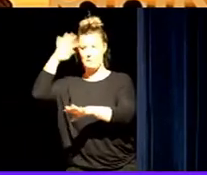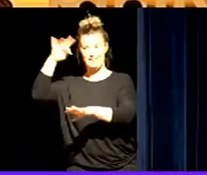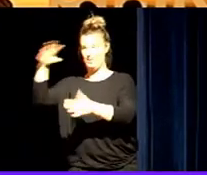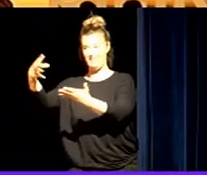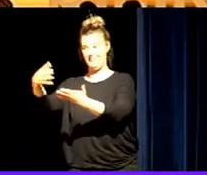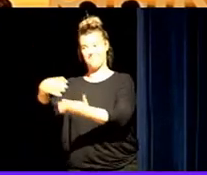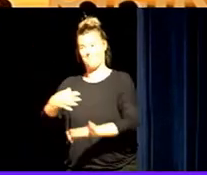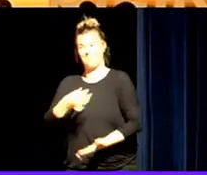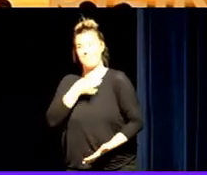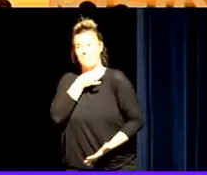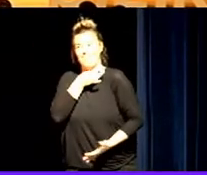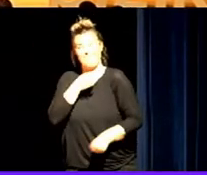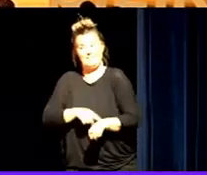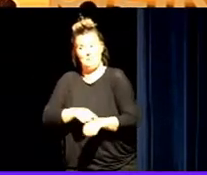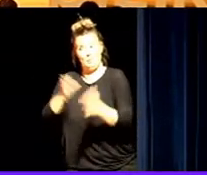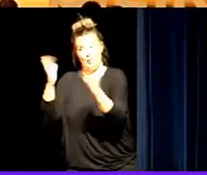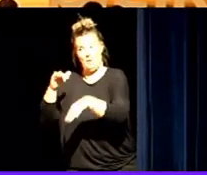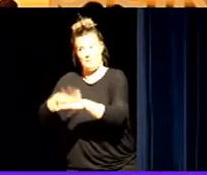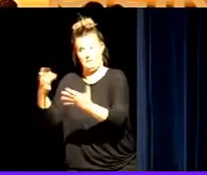¿no? O sea,